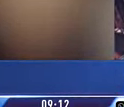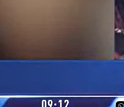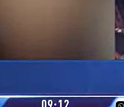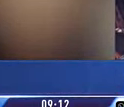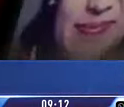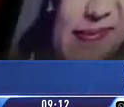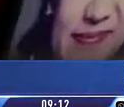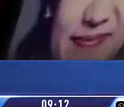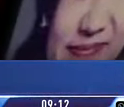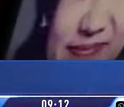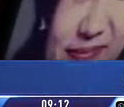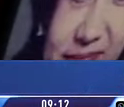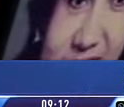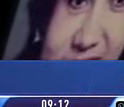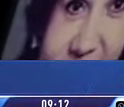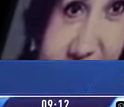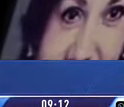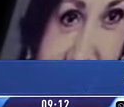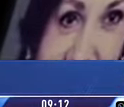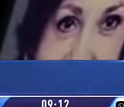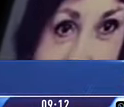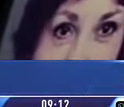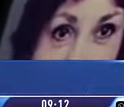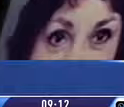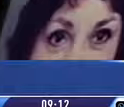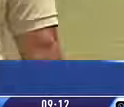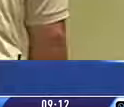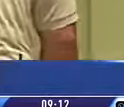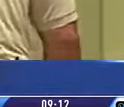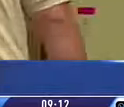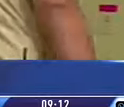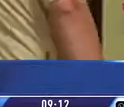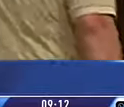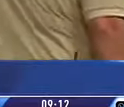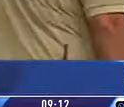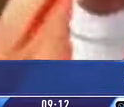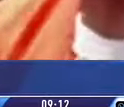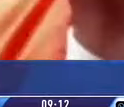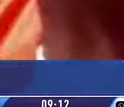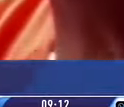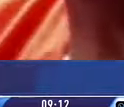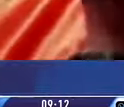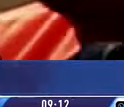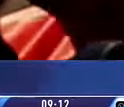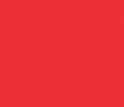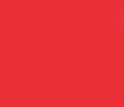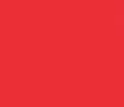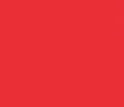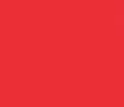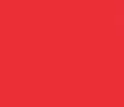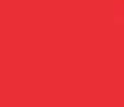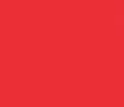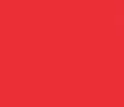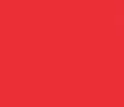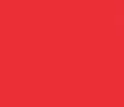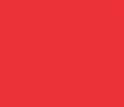84 años. Y 20 de ellos lo ha pasado en una prisión en Estados Unidos. Le contaremos su historia.